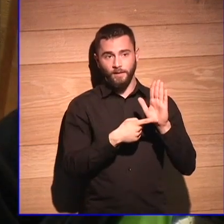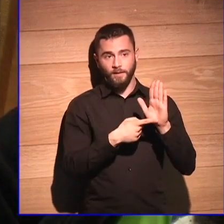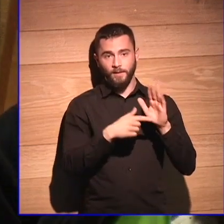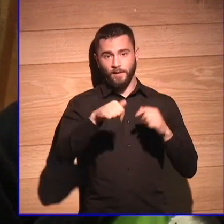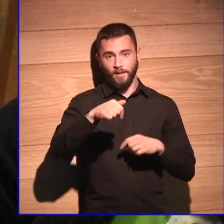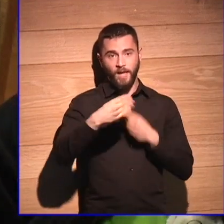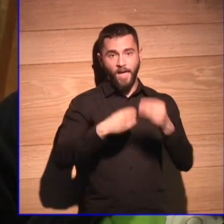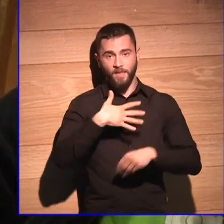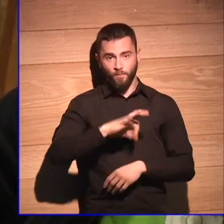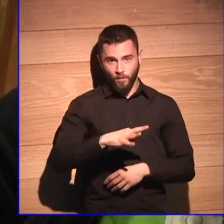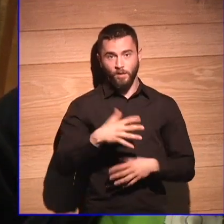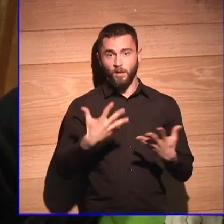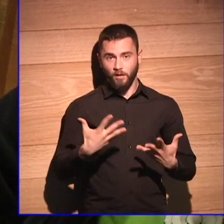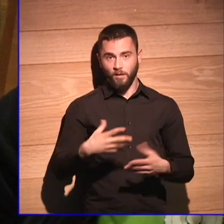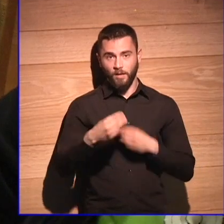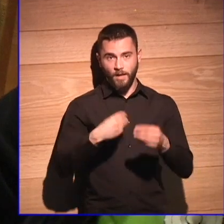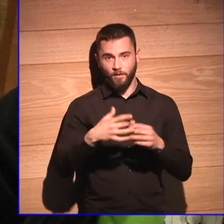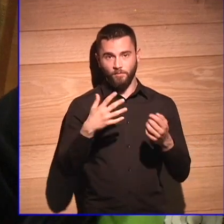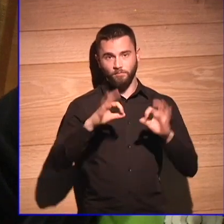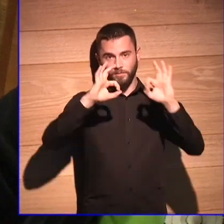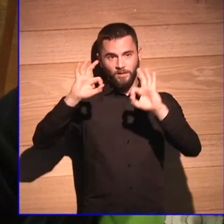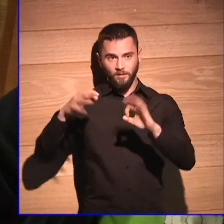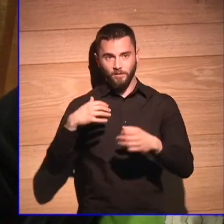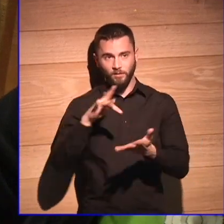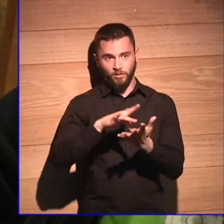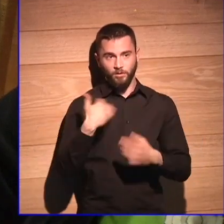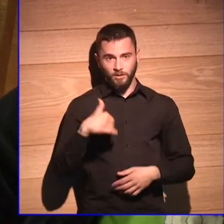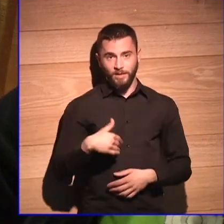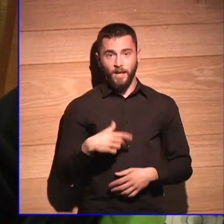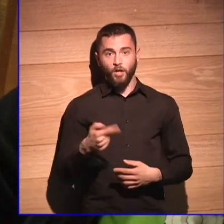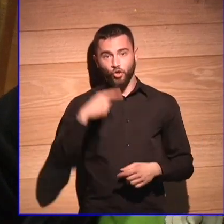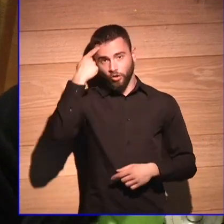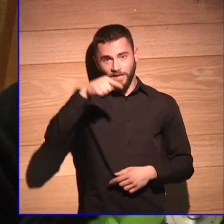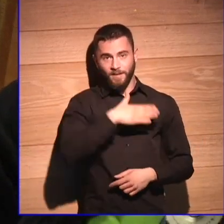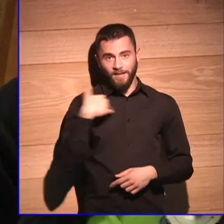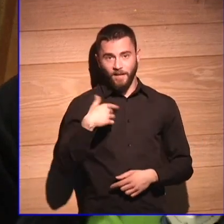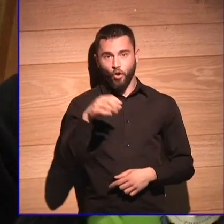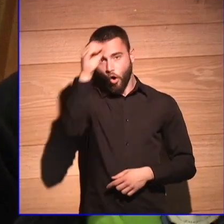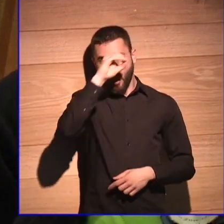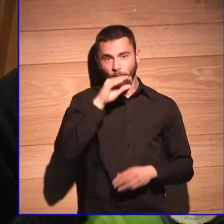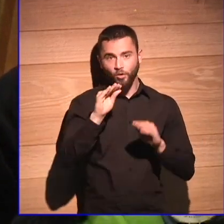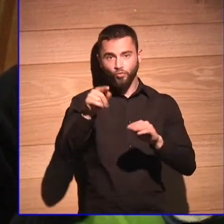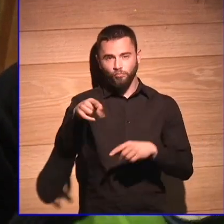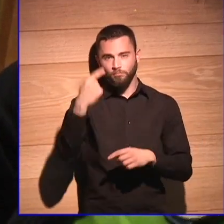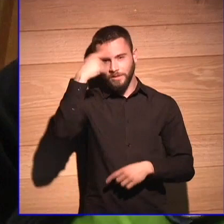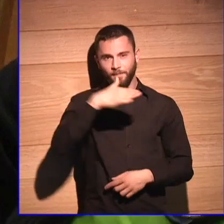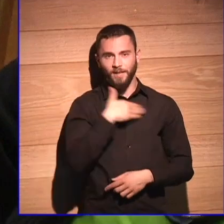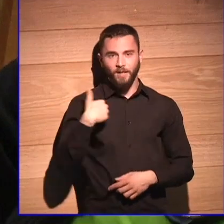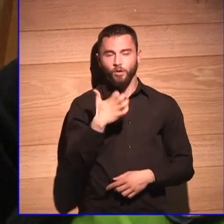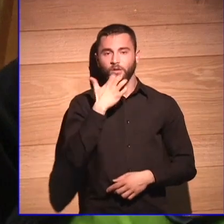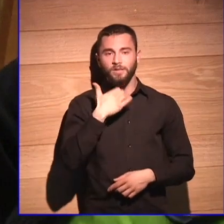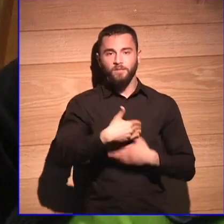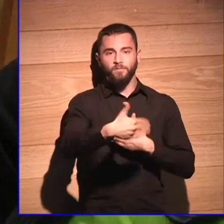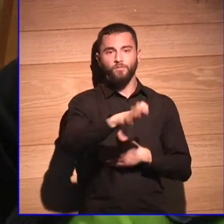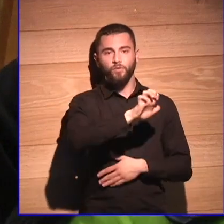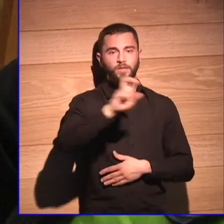puede hacer, se está haciendo, hay hechos concretos. Quisiera saber su opinión, si esto es posible o puede ser posible en